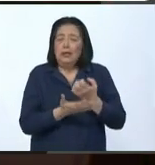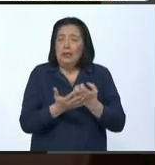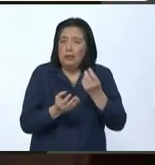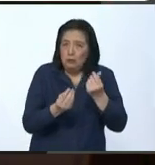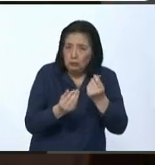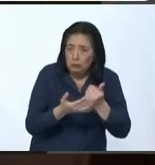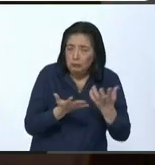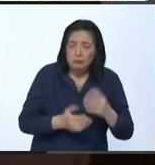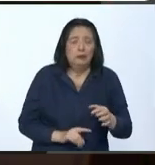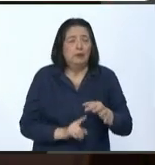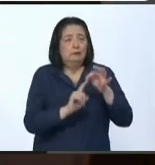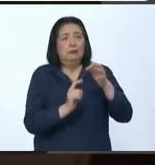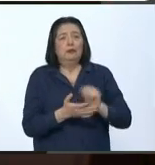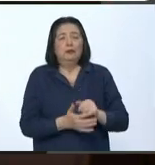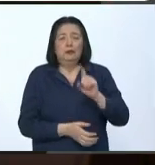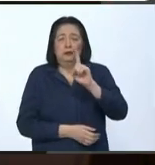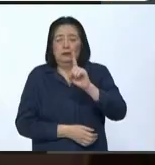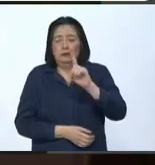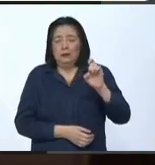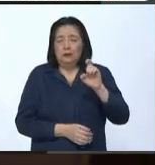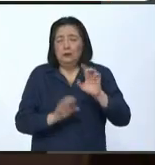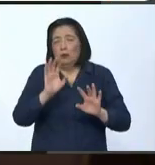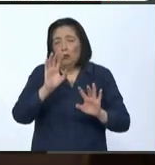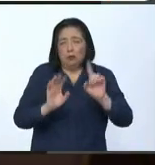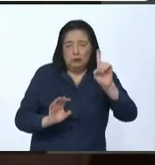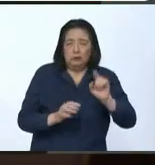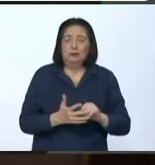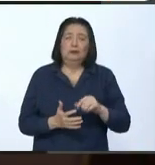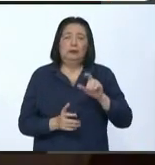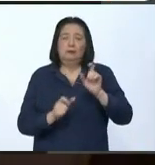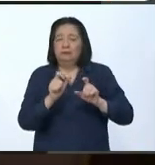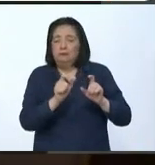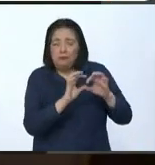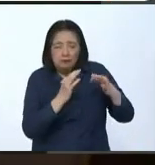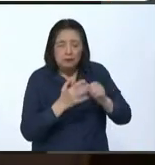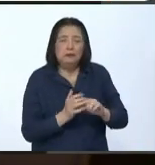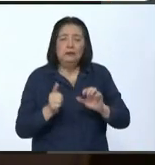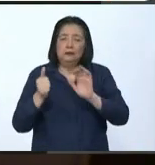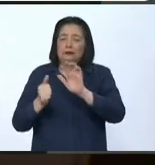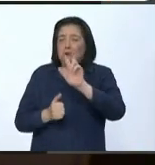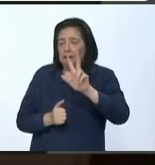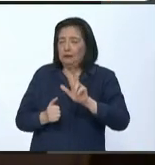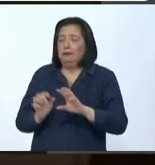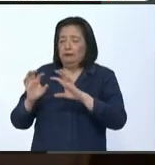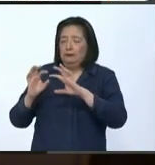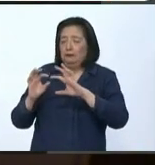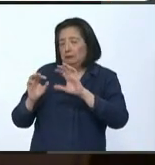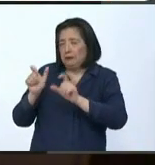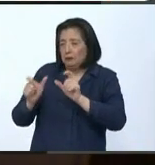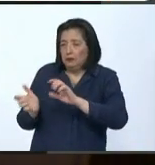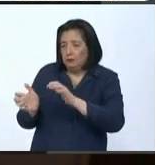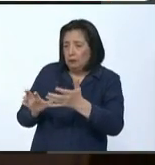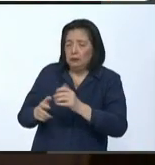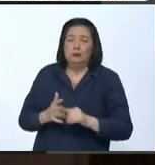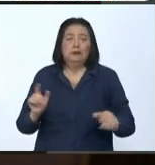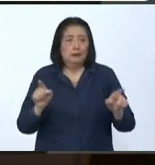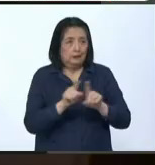excepcionales a 111 deudos de 63 personas fallecidas.